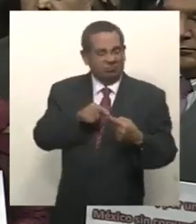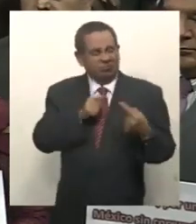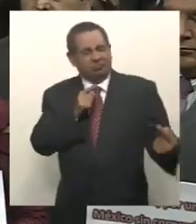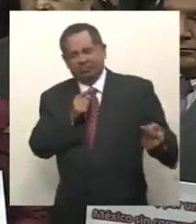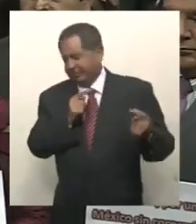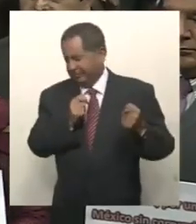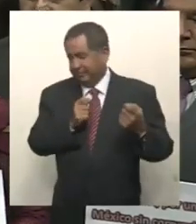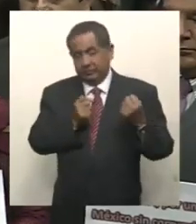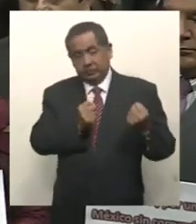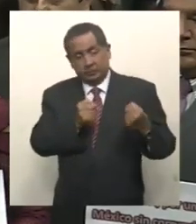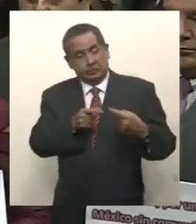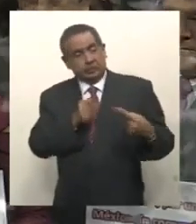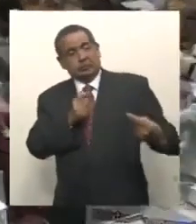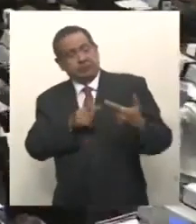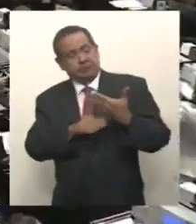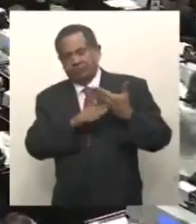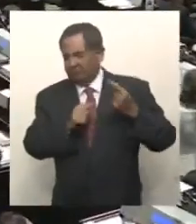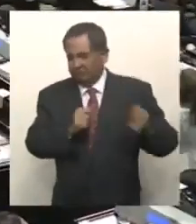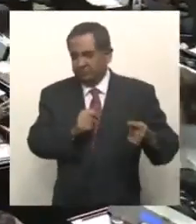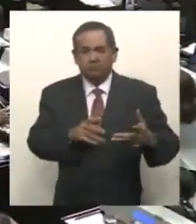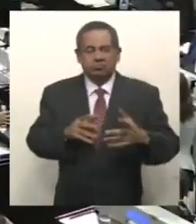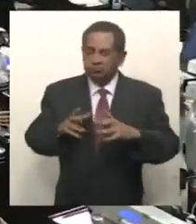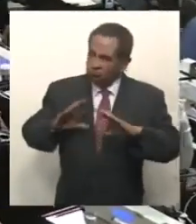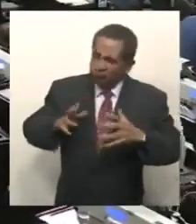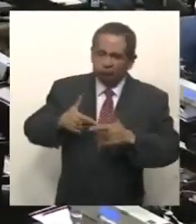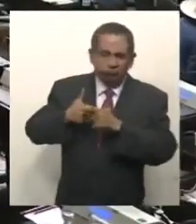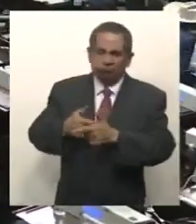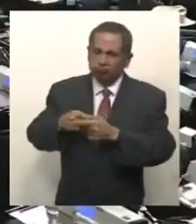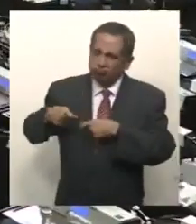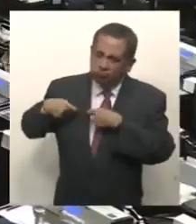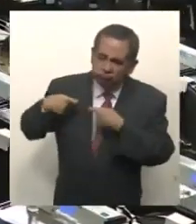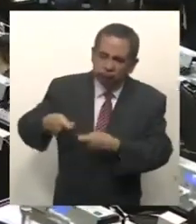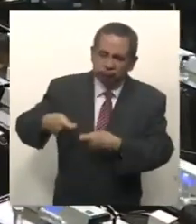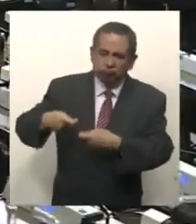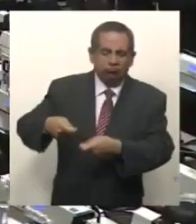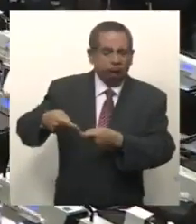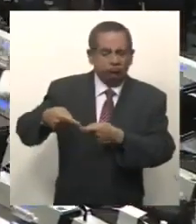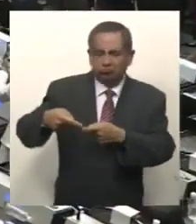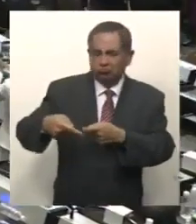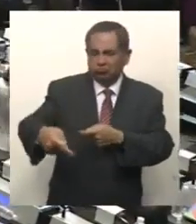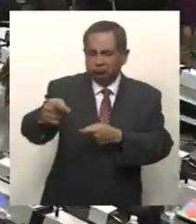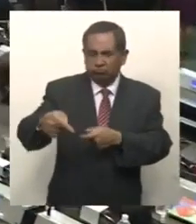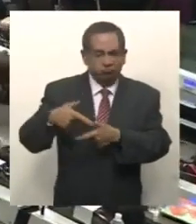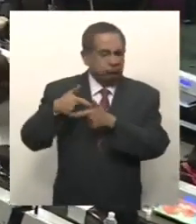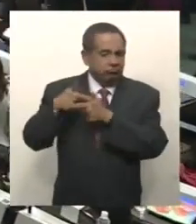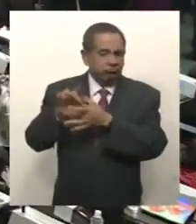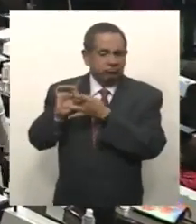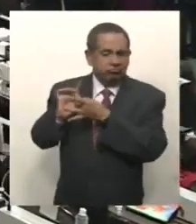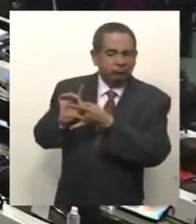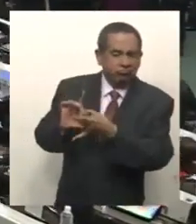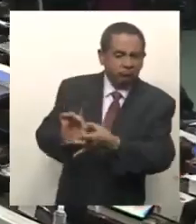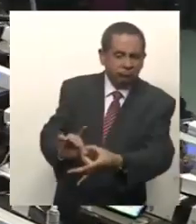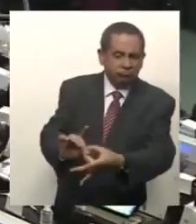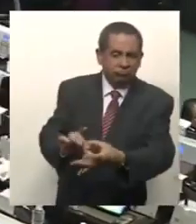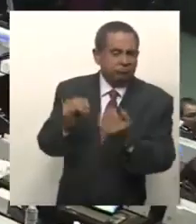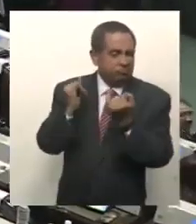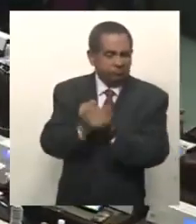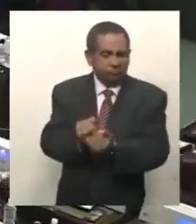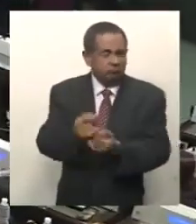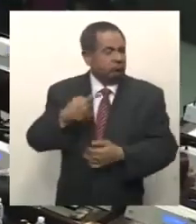oposición, mayores intereses, mayor obstáculo, pero los vamos